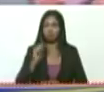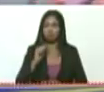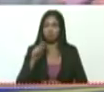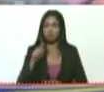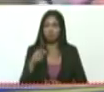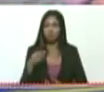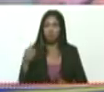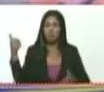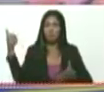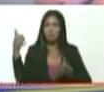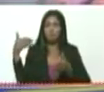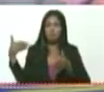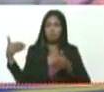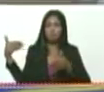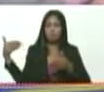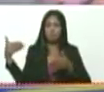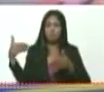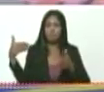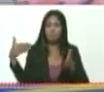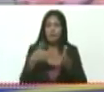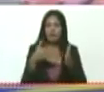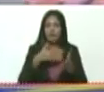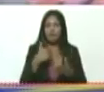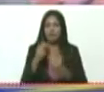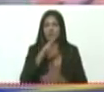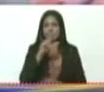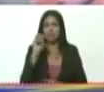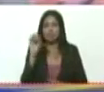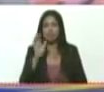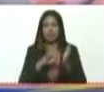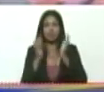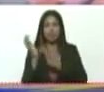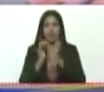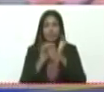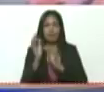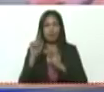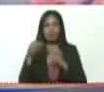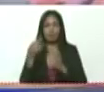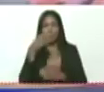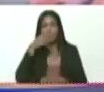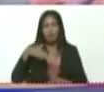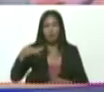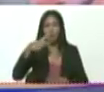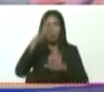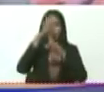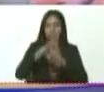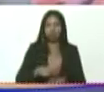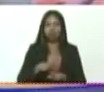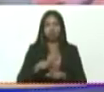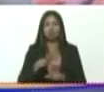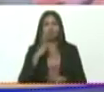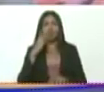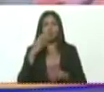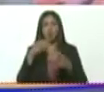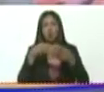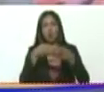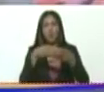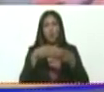si el golpe de Estado que intentaron el 30 de abril y que el pueblo y la Fuerza Armada derrotamos